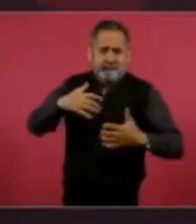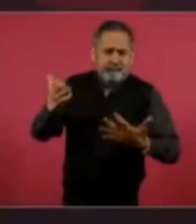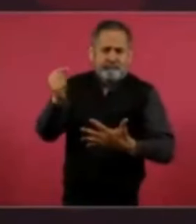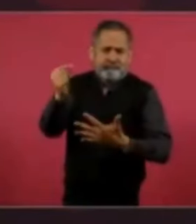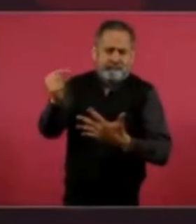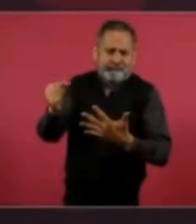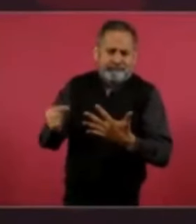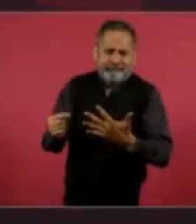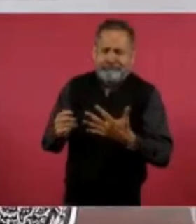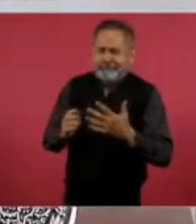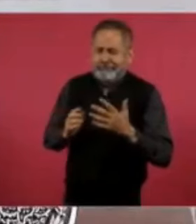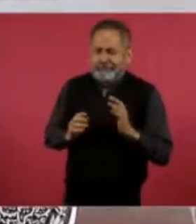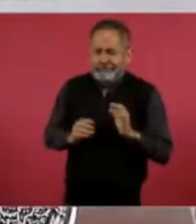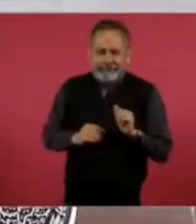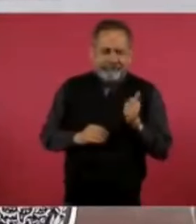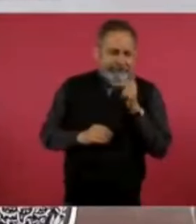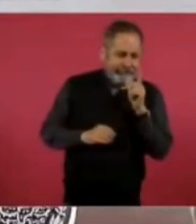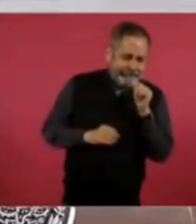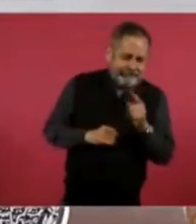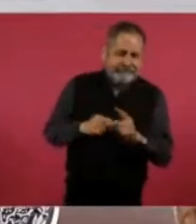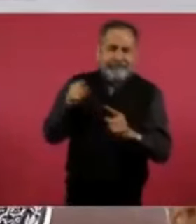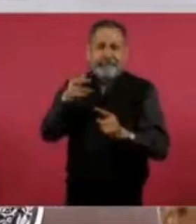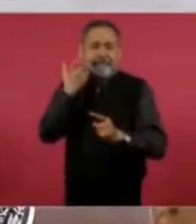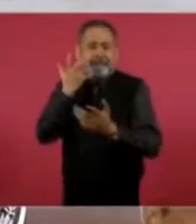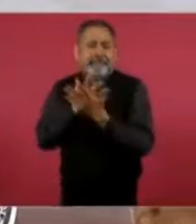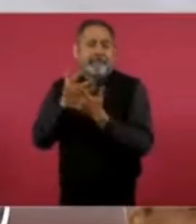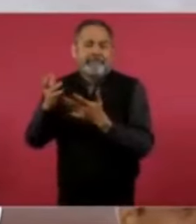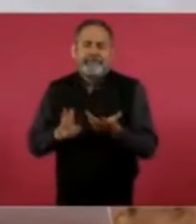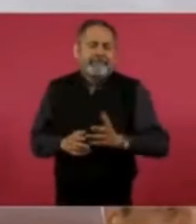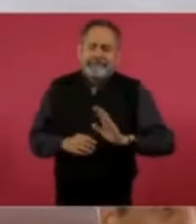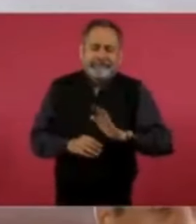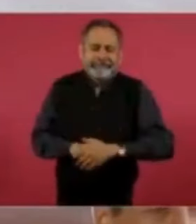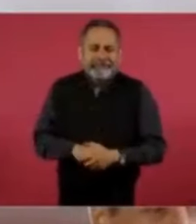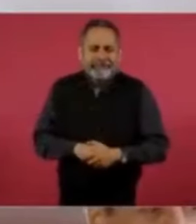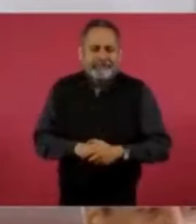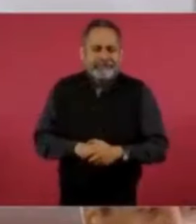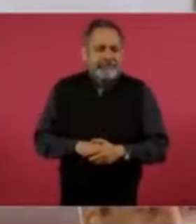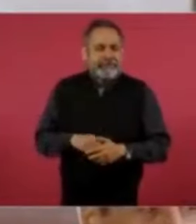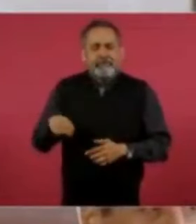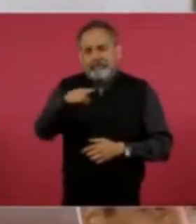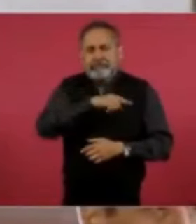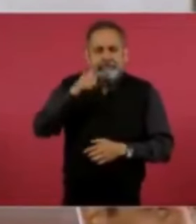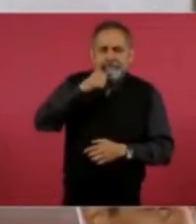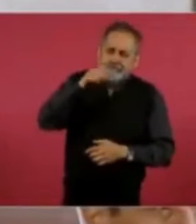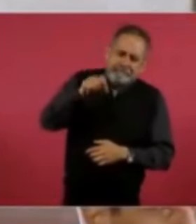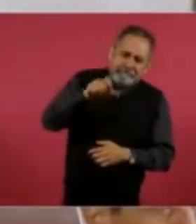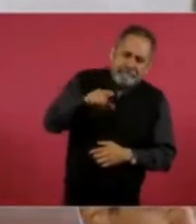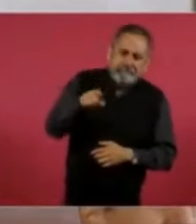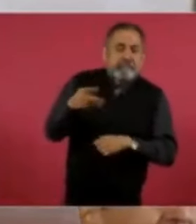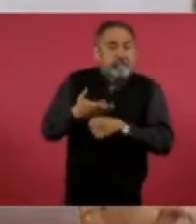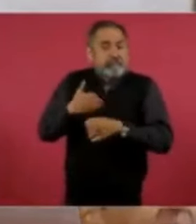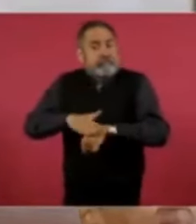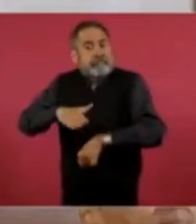entonces Es ridículo que alguien le pueda creer que de verdad no somos el patio trasero de Estados Unidos escúchenlo